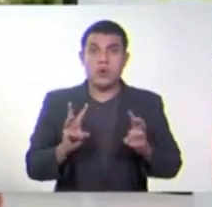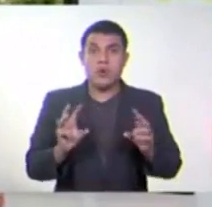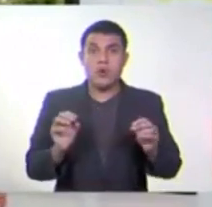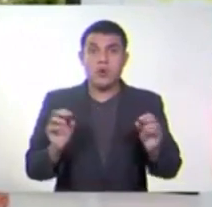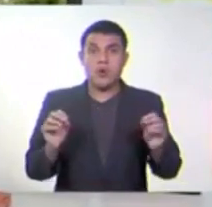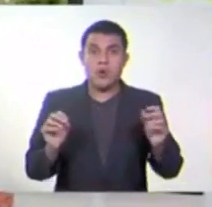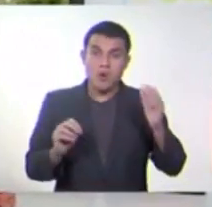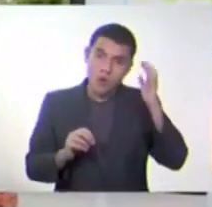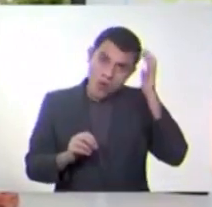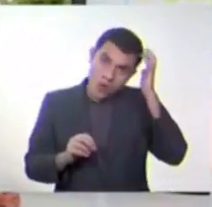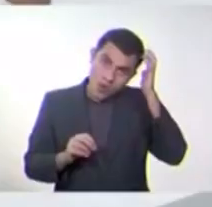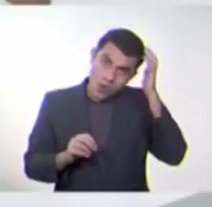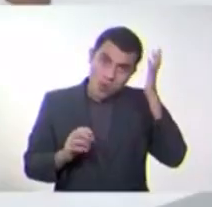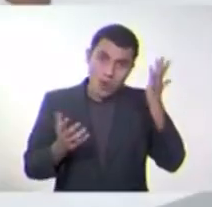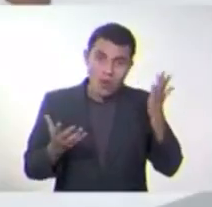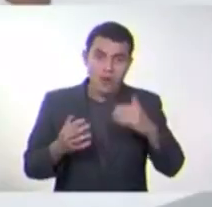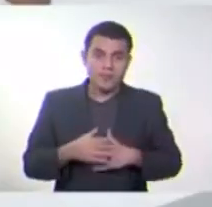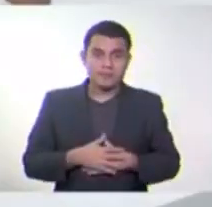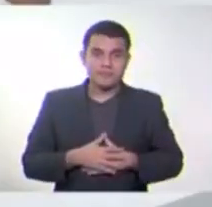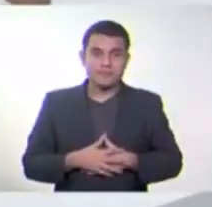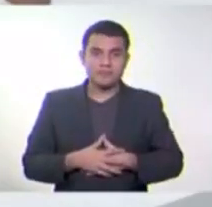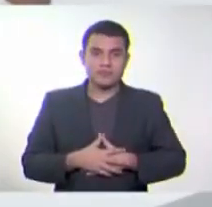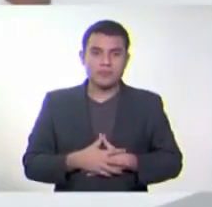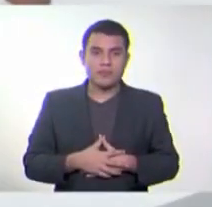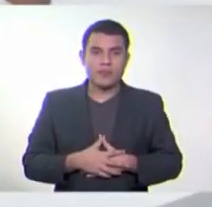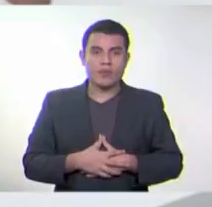¡Oh! ¡Enciende la luz!